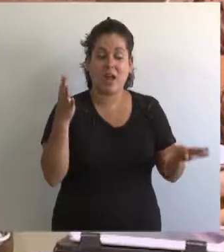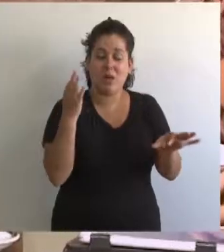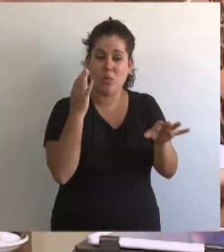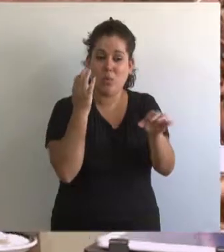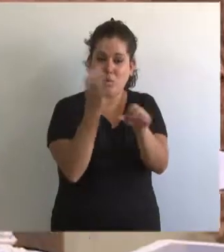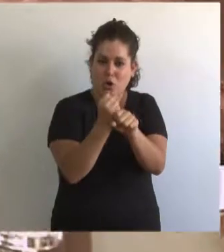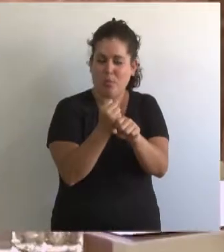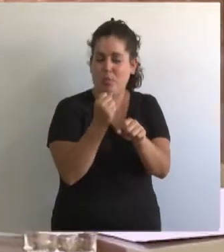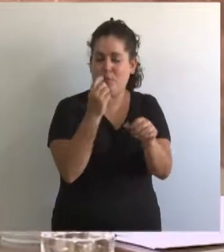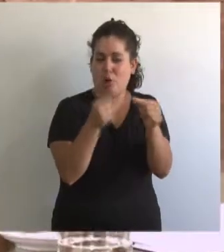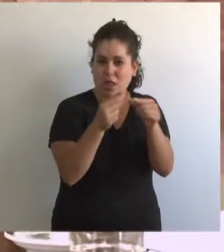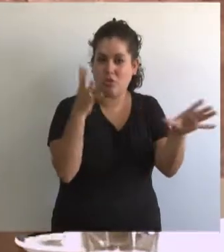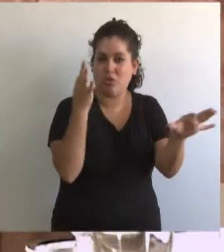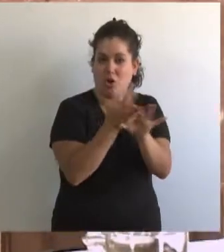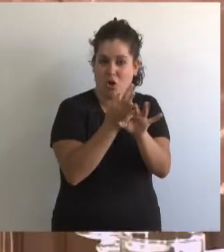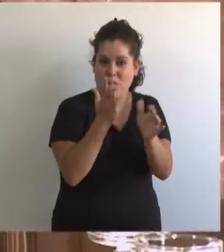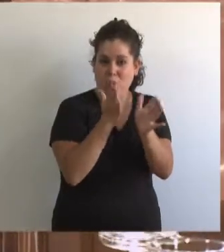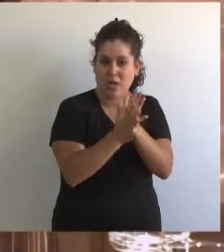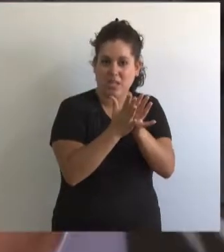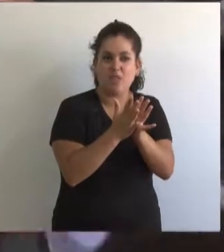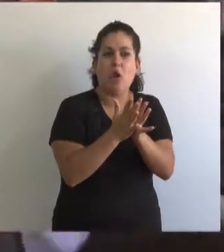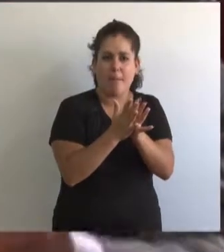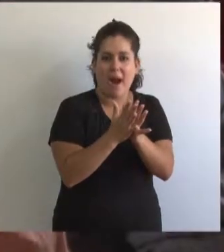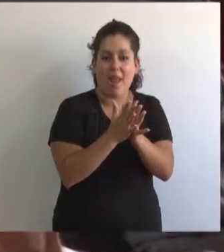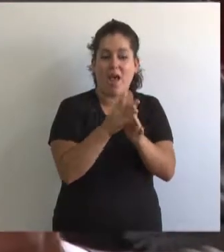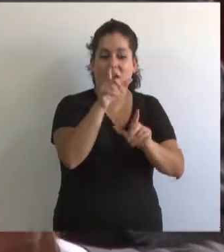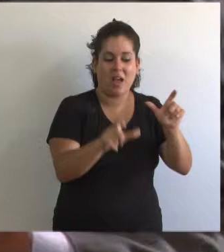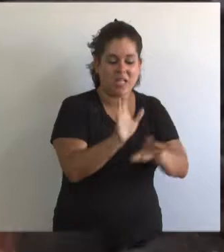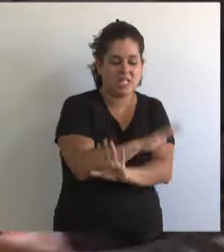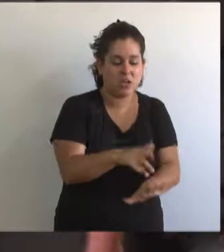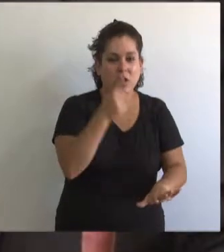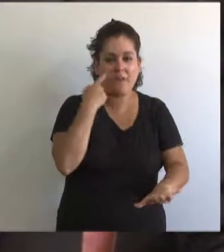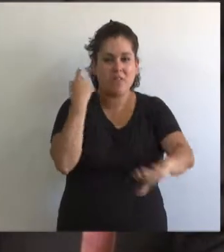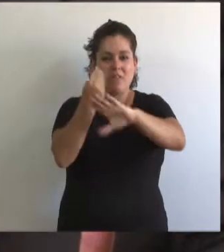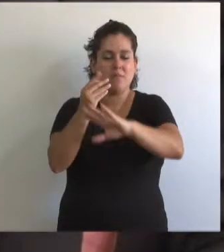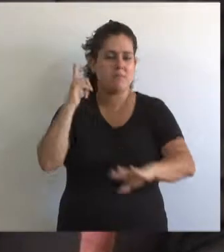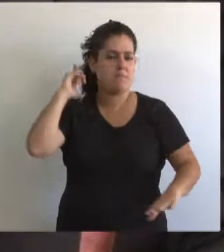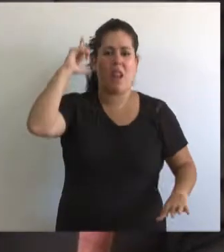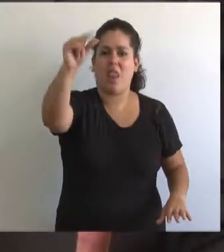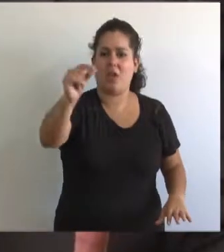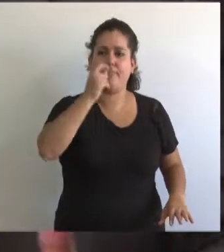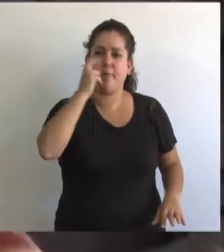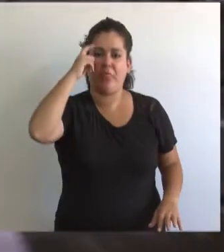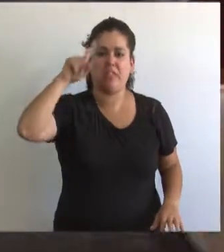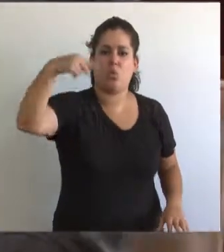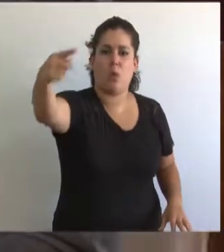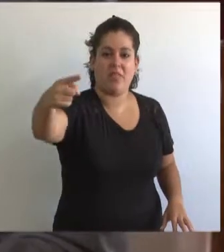el boleto educativo sirve para aquel chico que está a más de 10 cuadras, y lo ideal es que el chico vaya a la escuela del barrio.